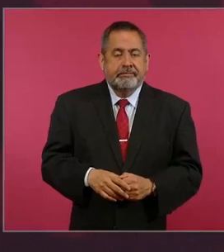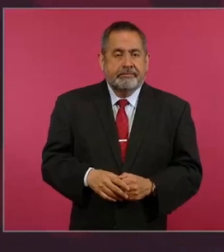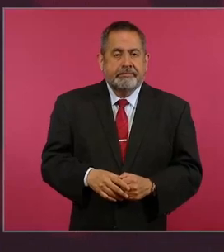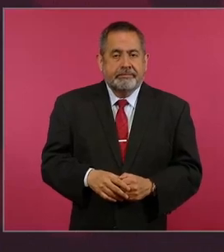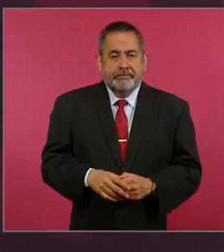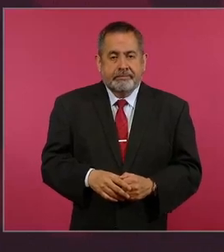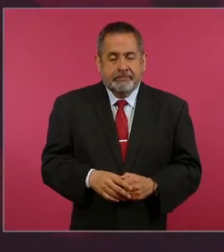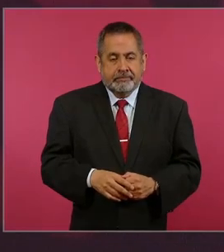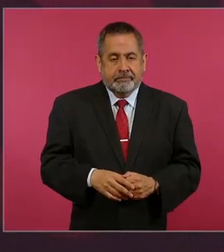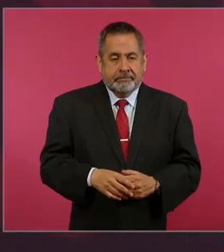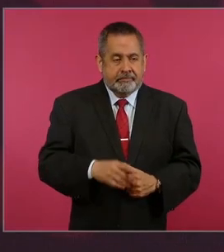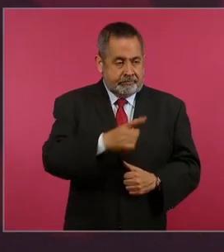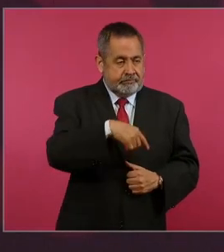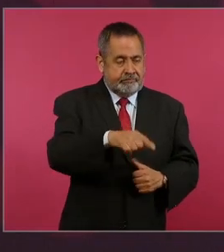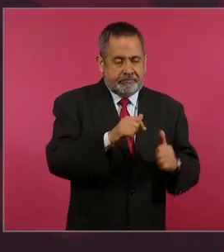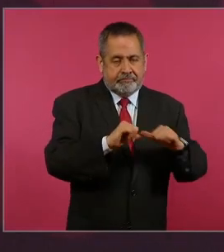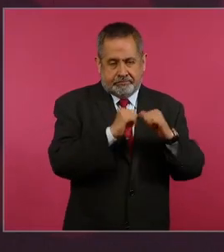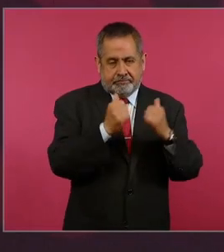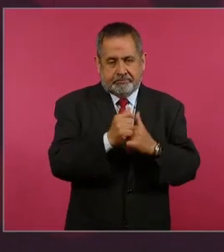los